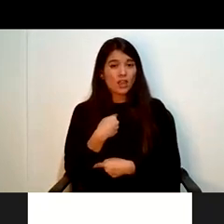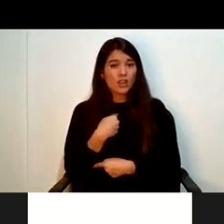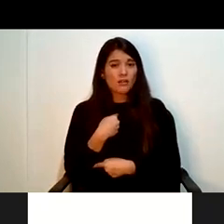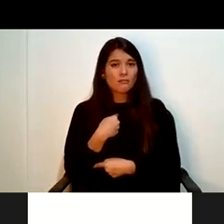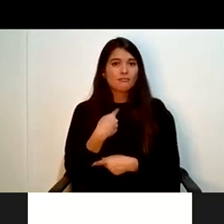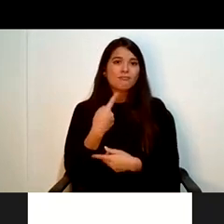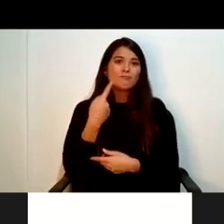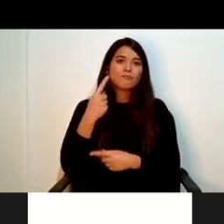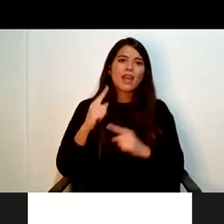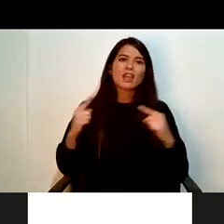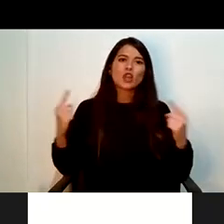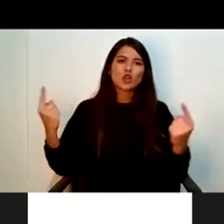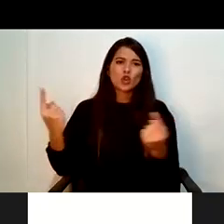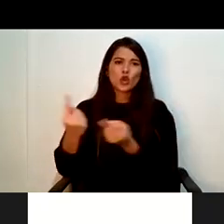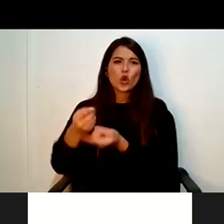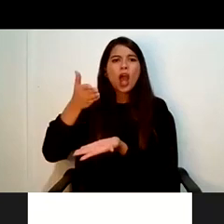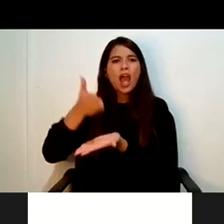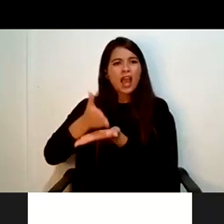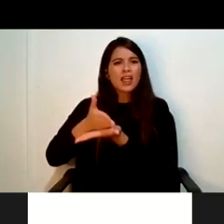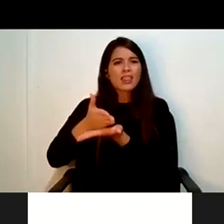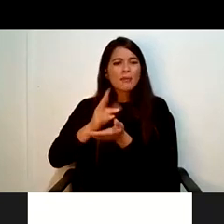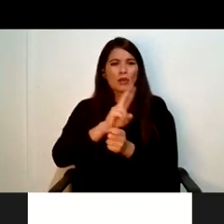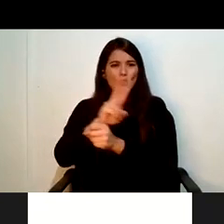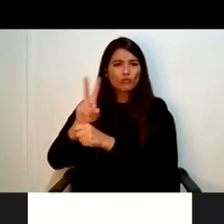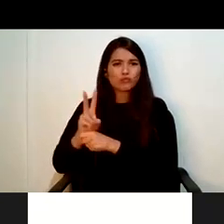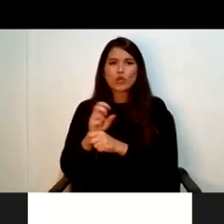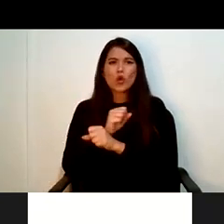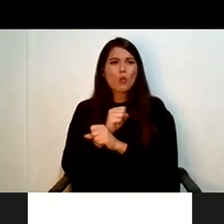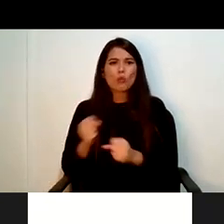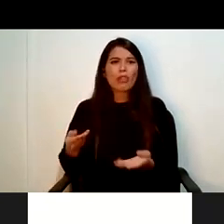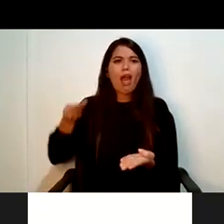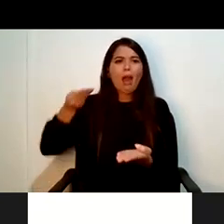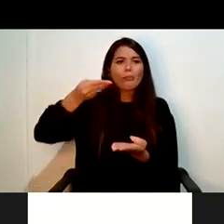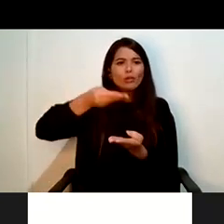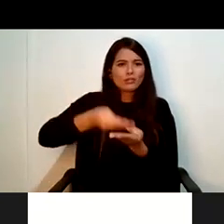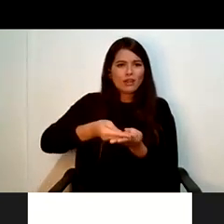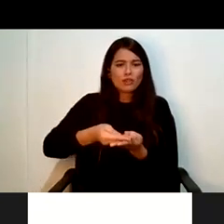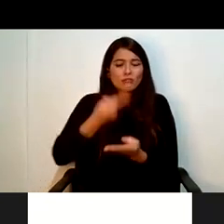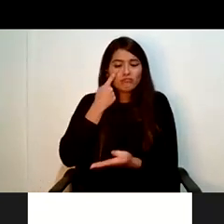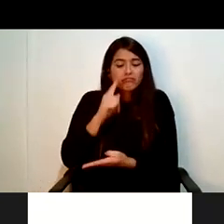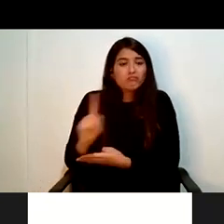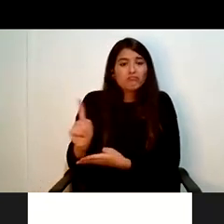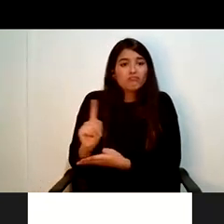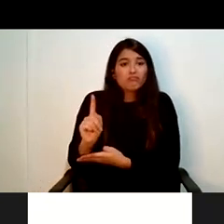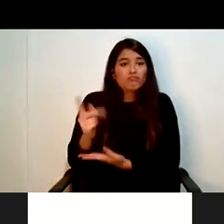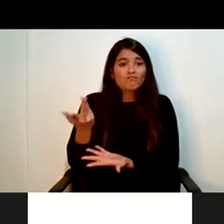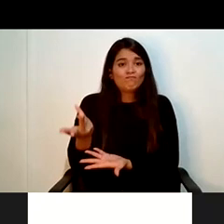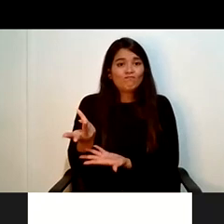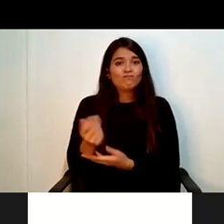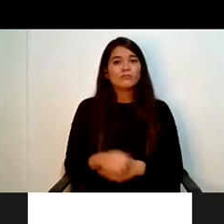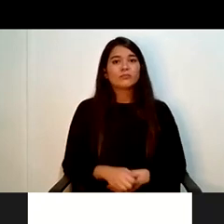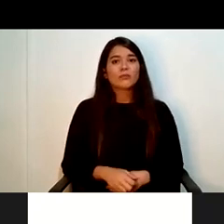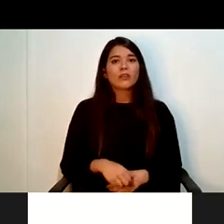entorno académico no podría aportar con mayor información porque no lo conoce. Si bien es cierto,